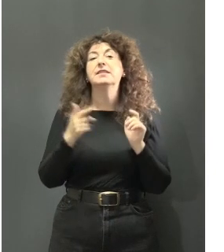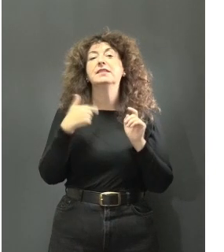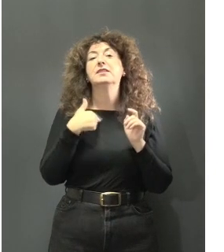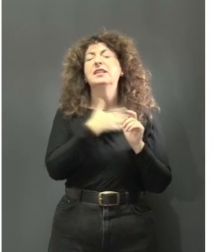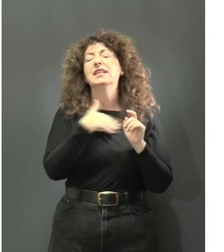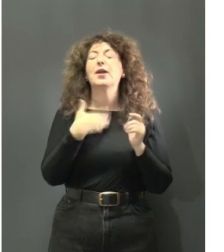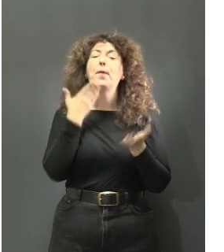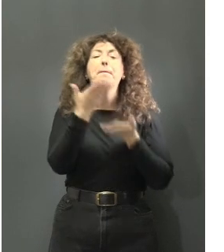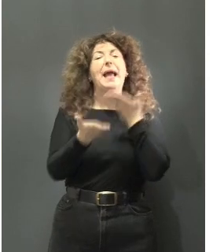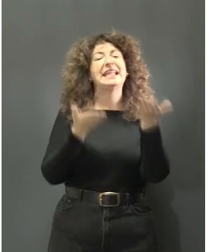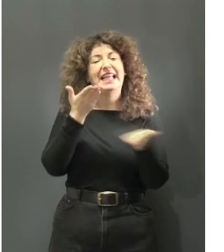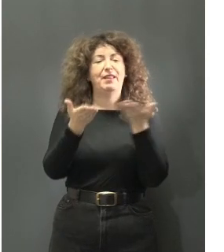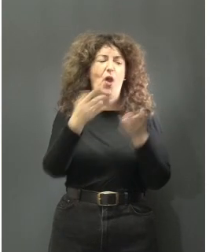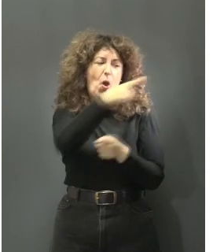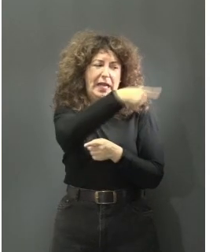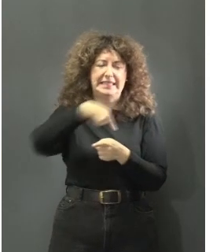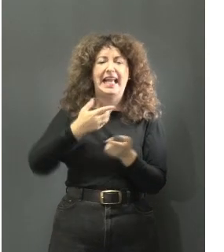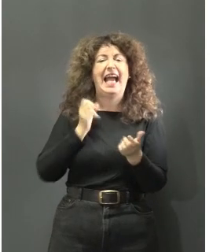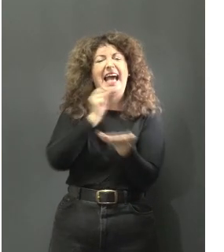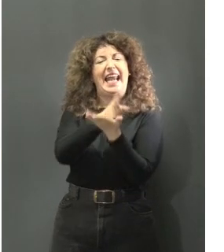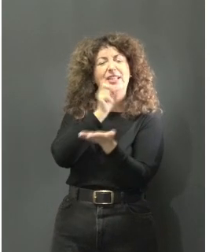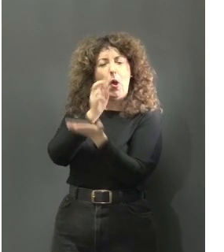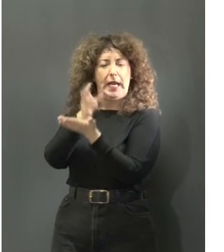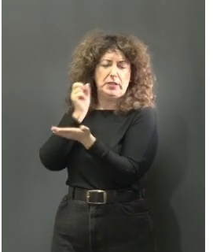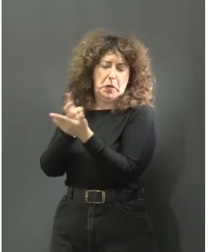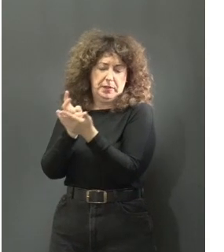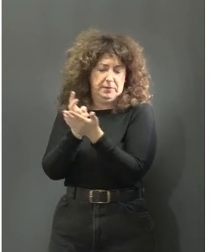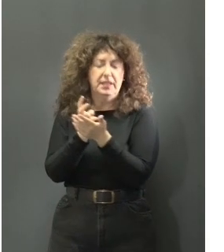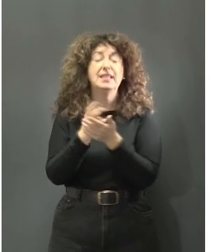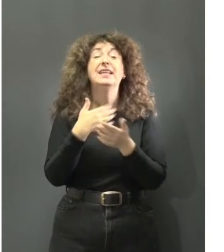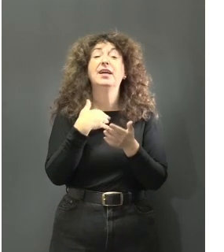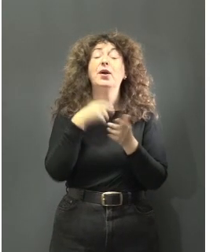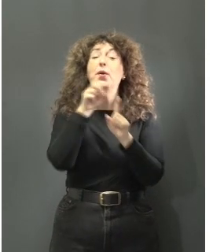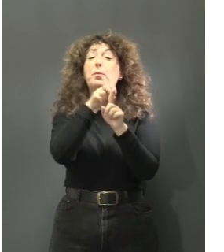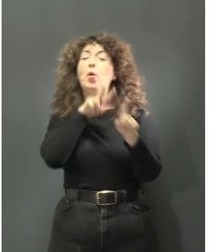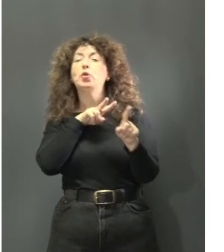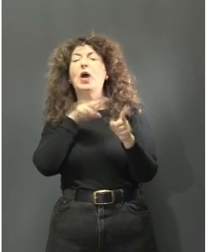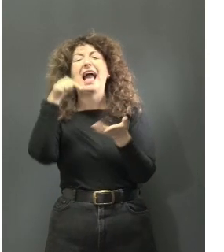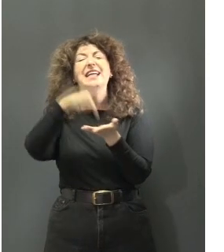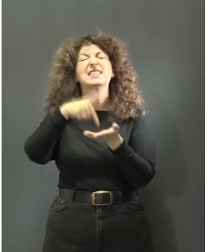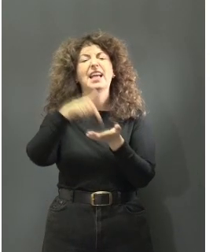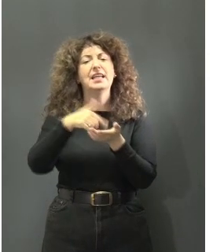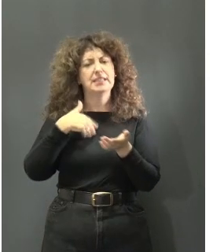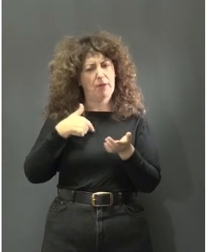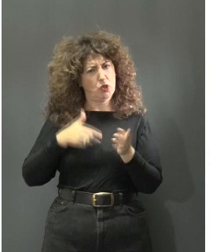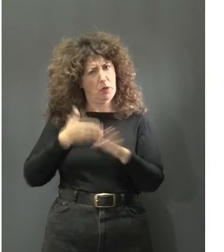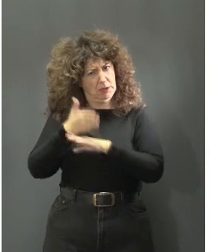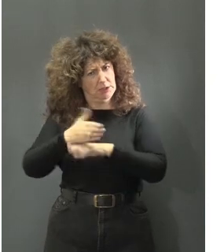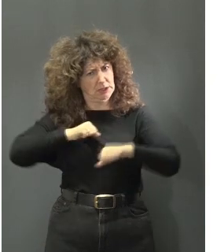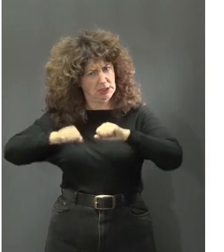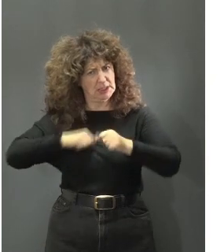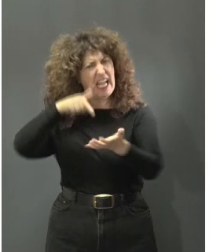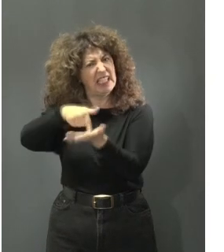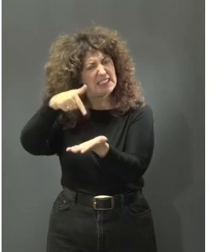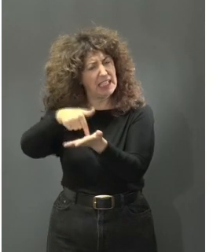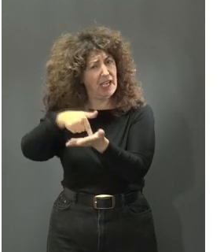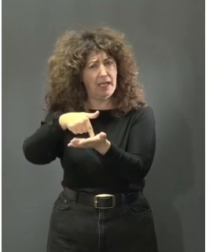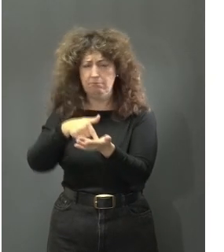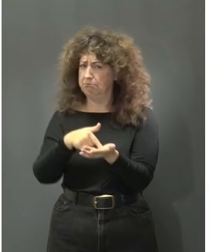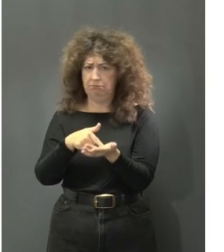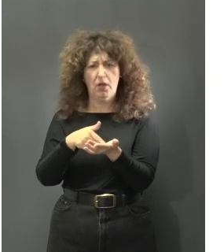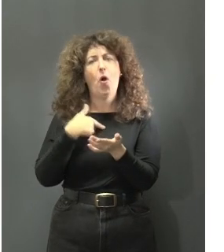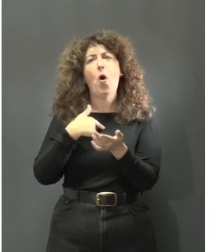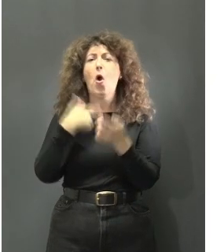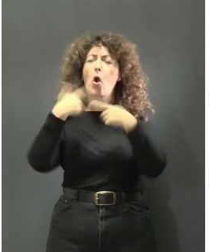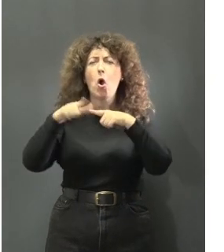esas peticiones o retos. Yo pediría cambiar el punto de vista de la exigencia, es decir, que yo no tenga que exigir que algo sea